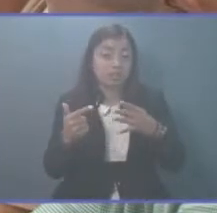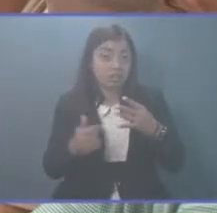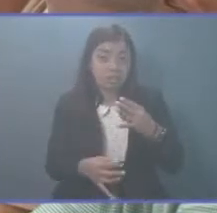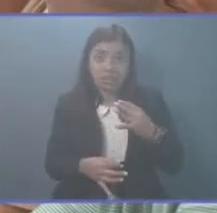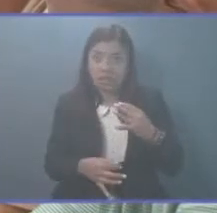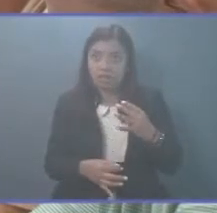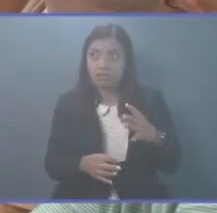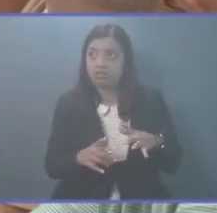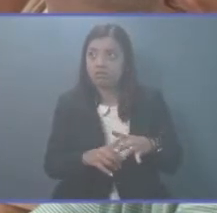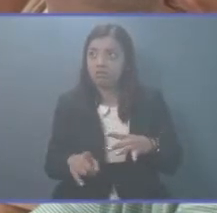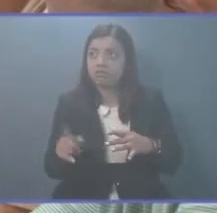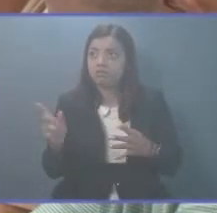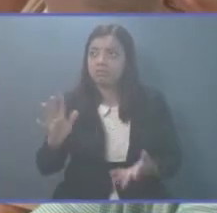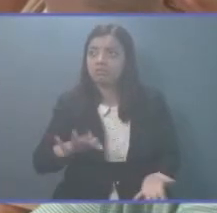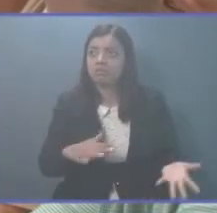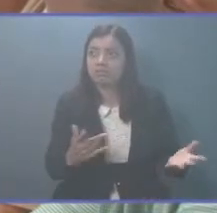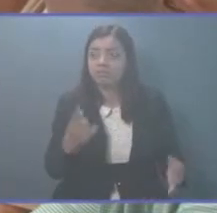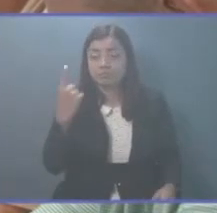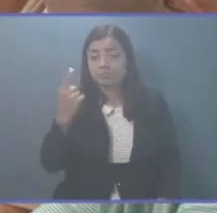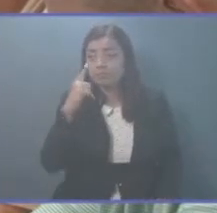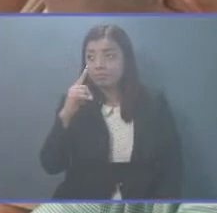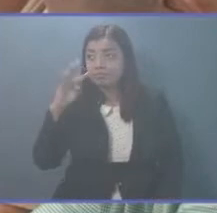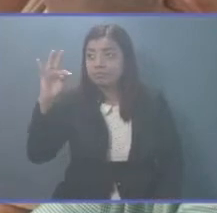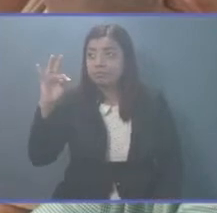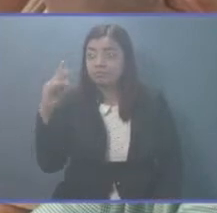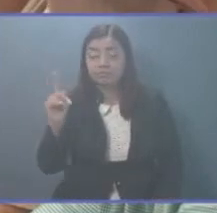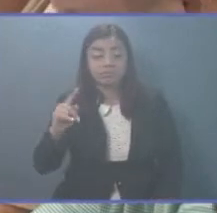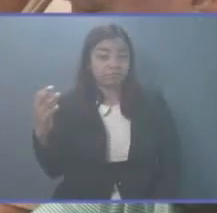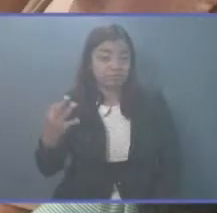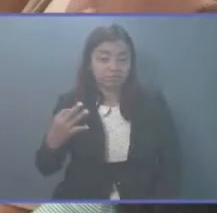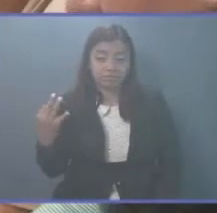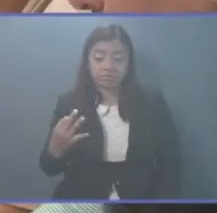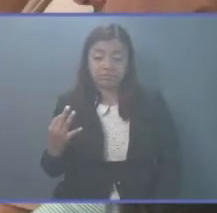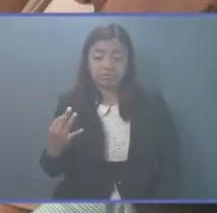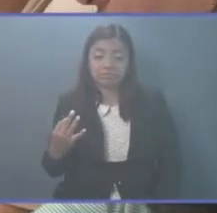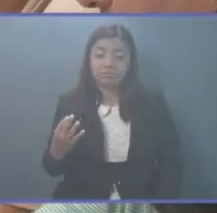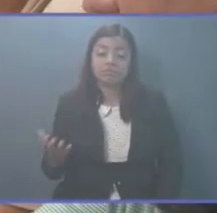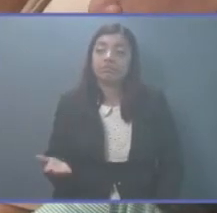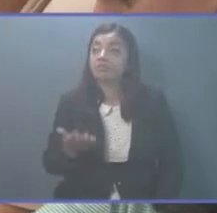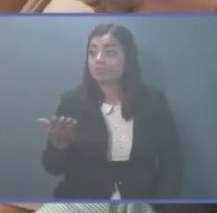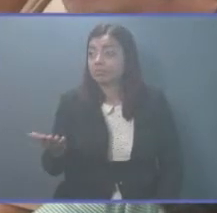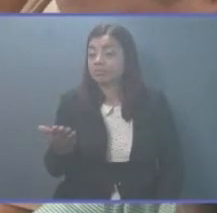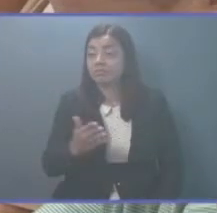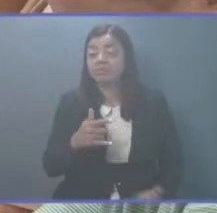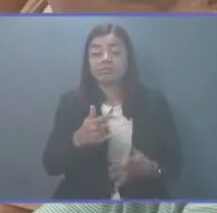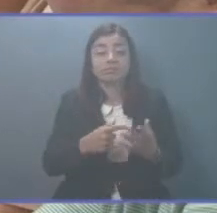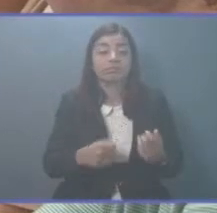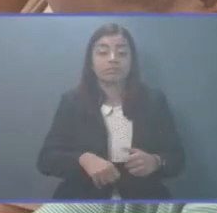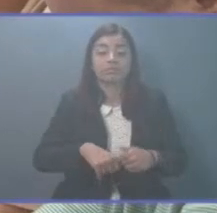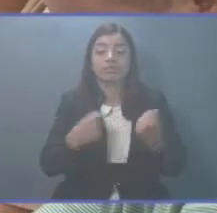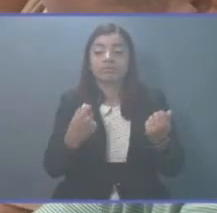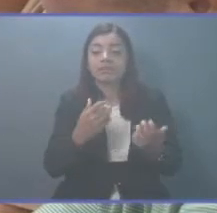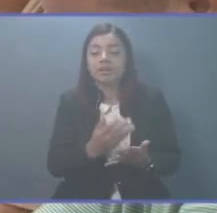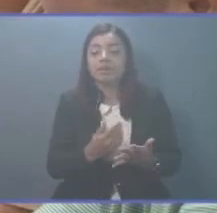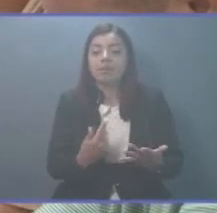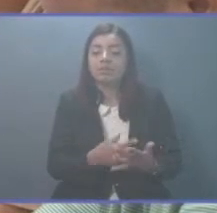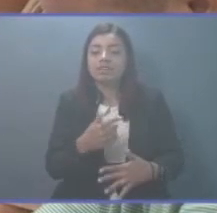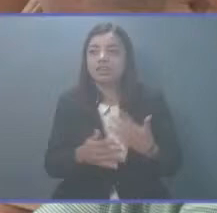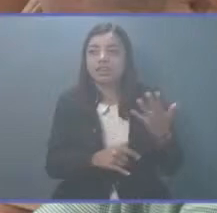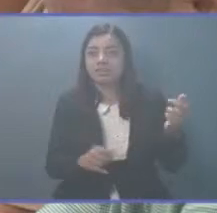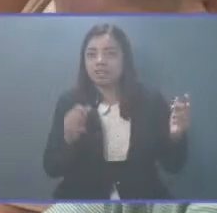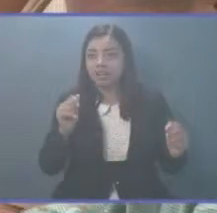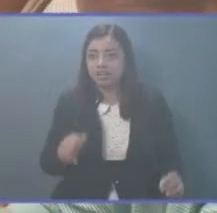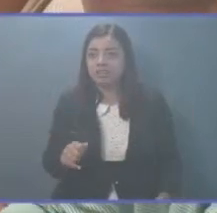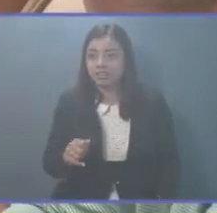porque muchas veces ese testigo no va a ser necesariamente quien fue objeto del delito, ¿verdad?, de tráfico ilegal, sino que puede